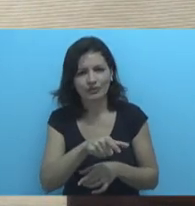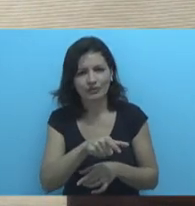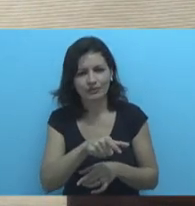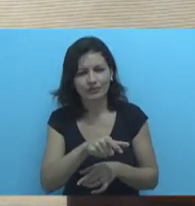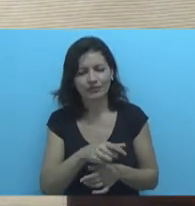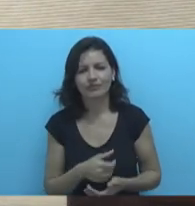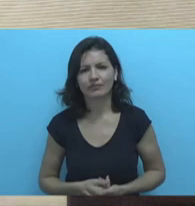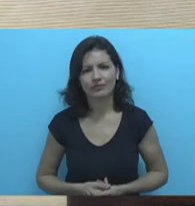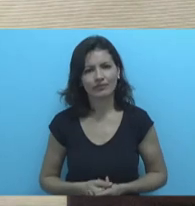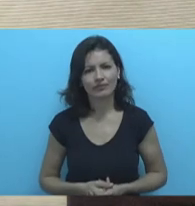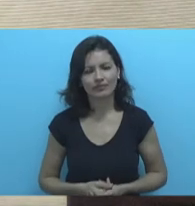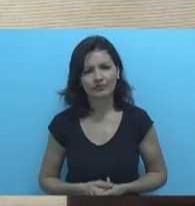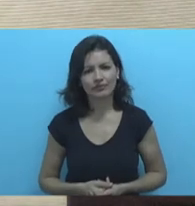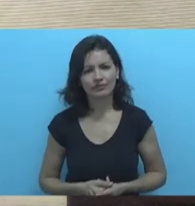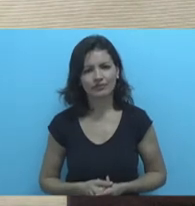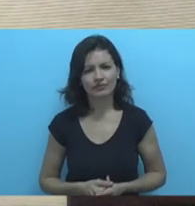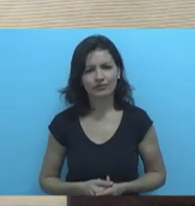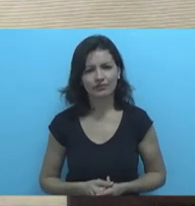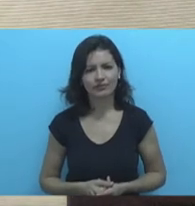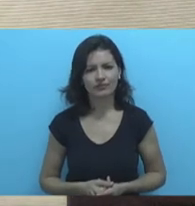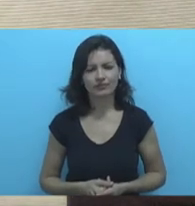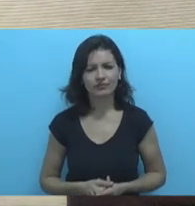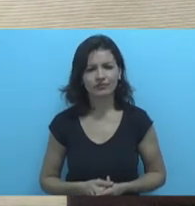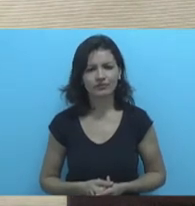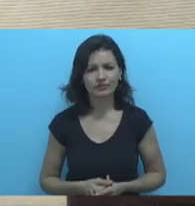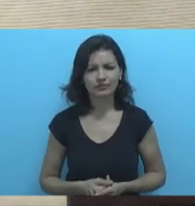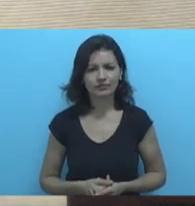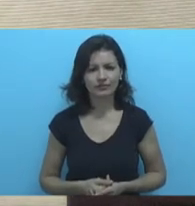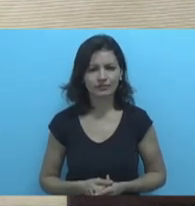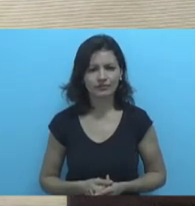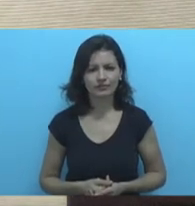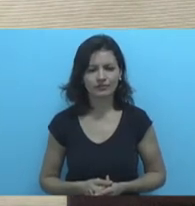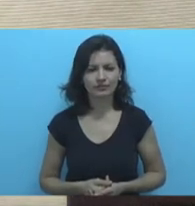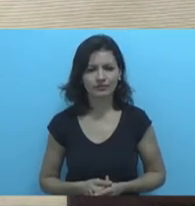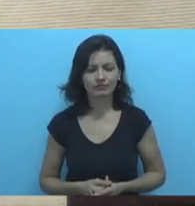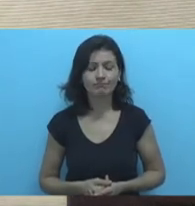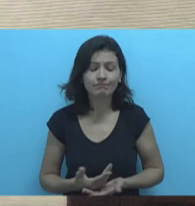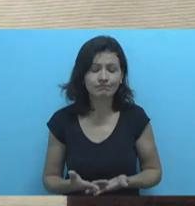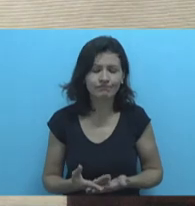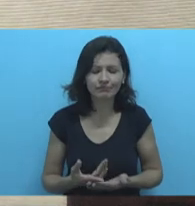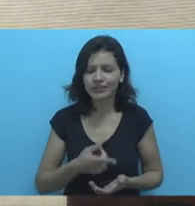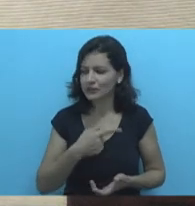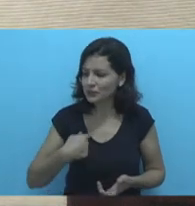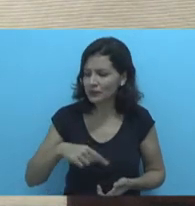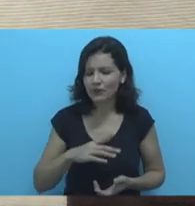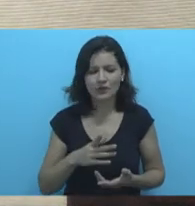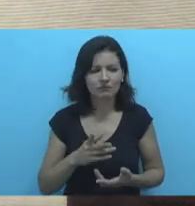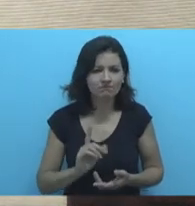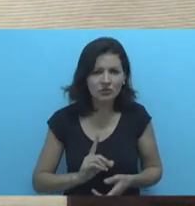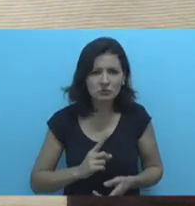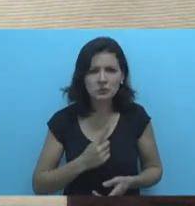Y los que nos tocó, la verdad que el honor, el orgullo, el placer de conocerlo, de